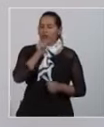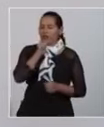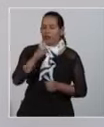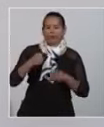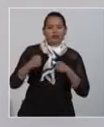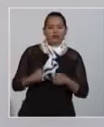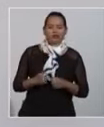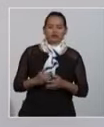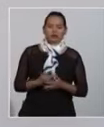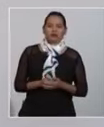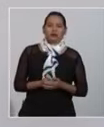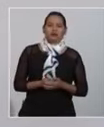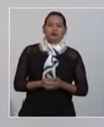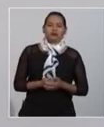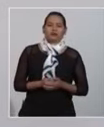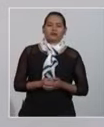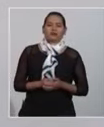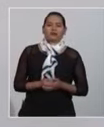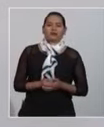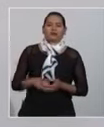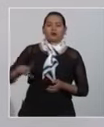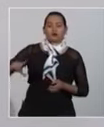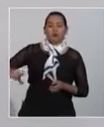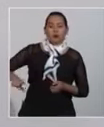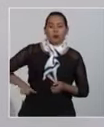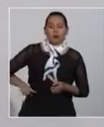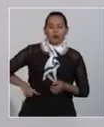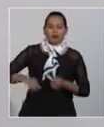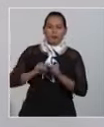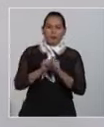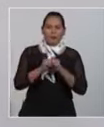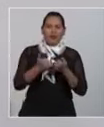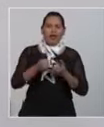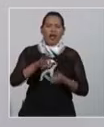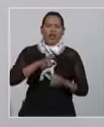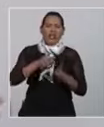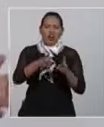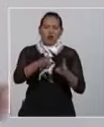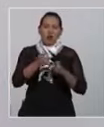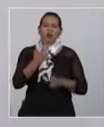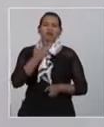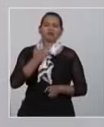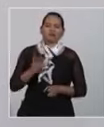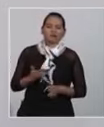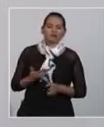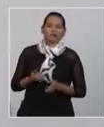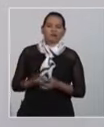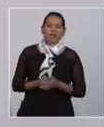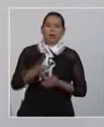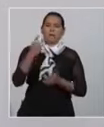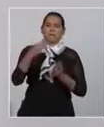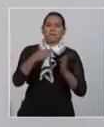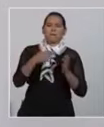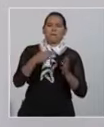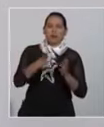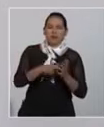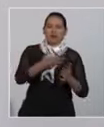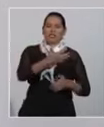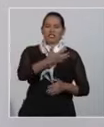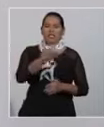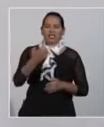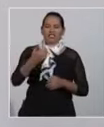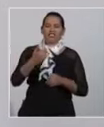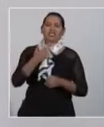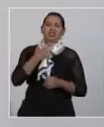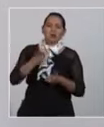gobiernos panistas, somos uno de los estados con más robo de combustible. Con más de 1.500 tomas clandestinas, los poblanos somos conocidos